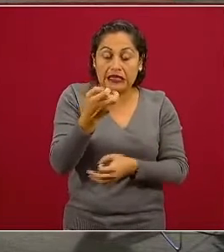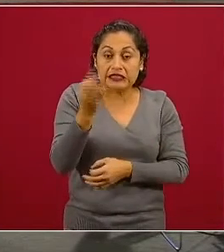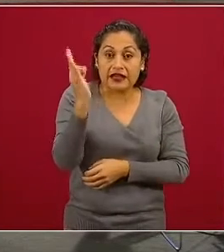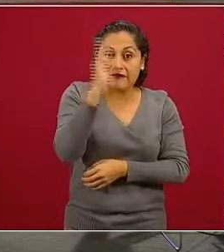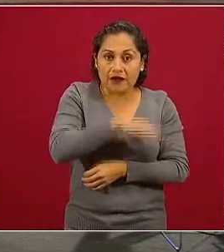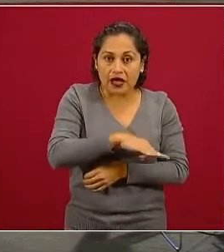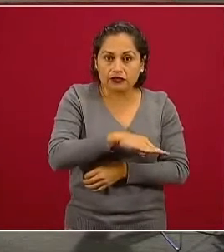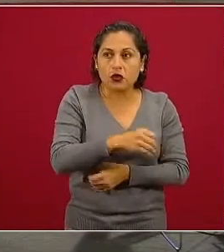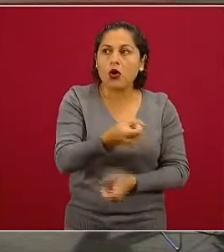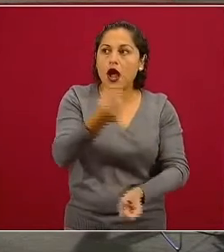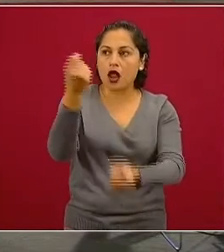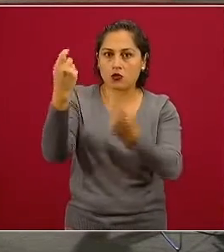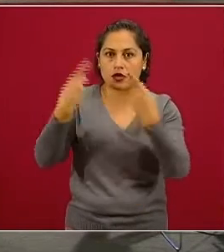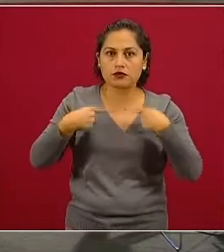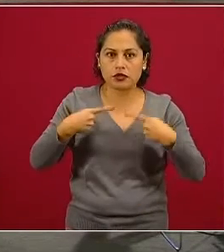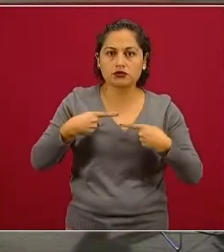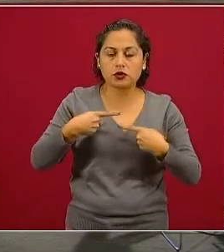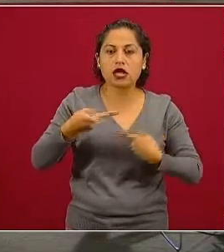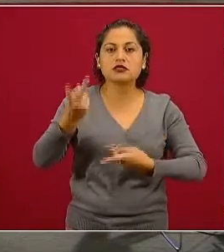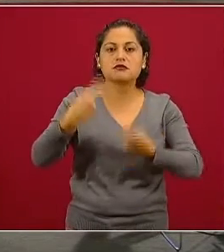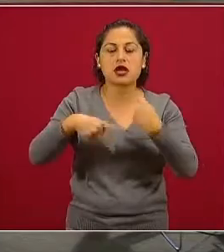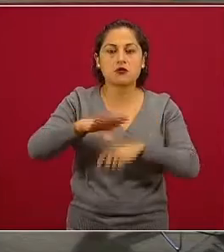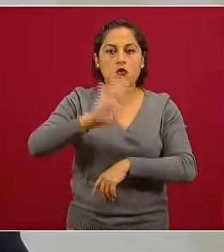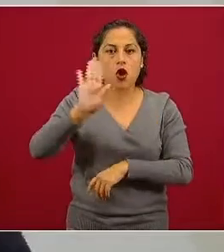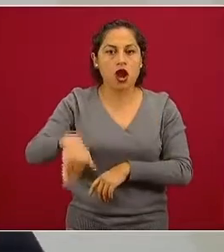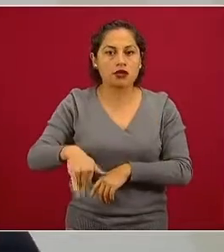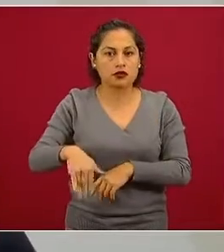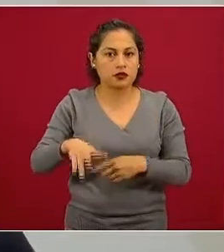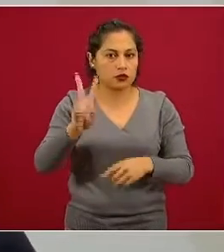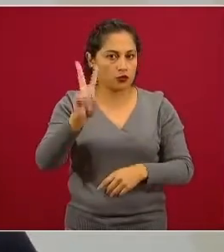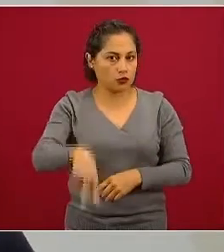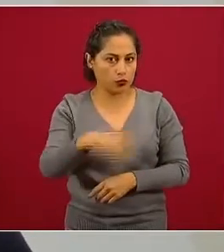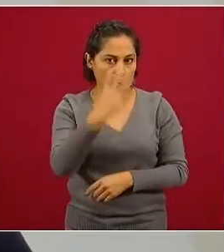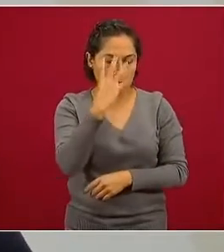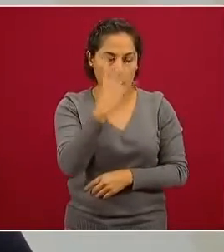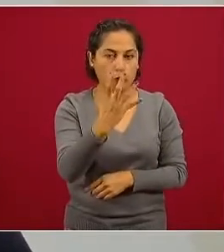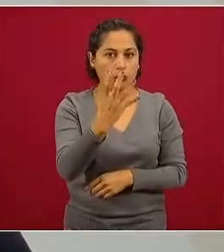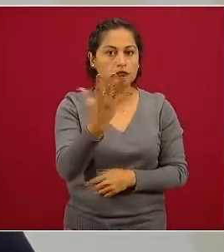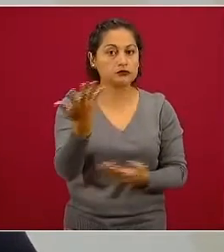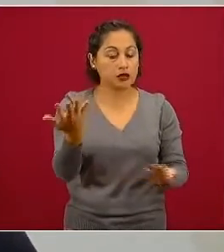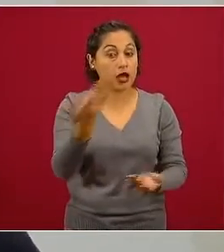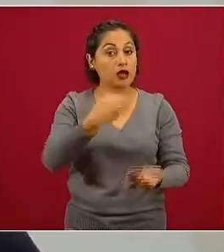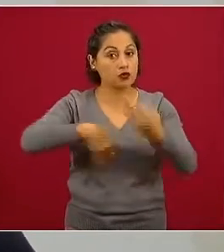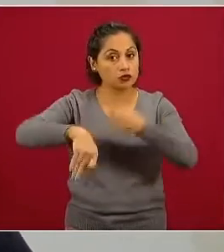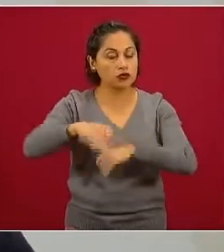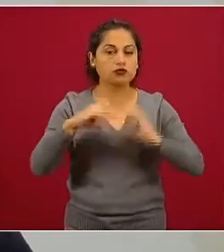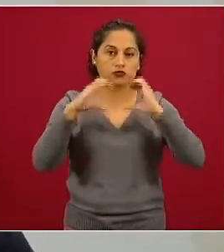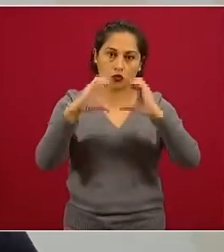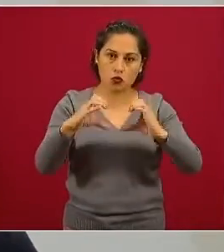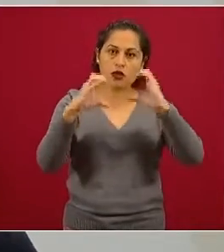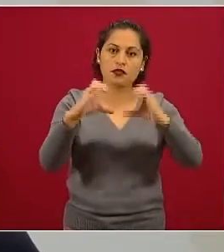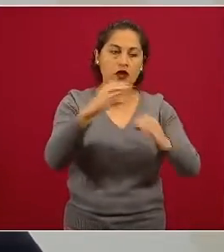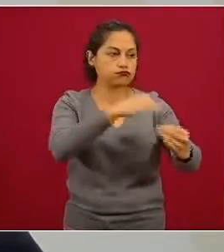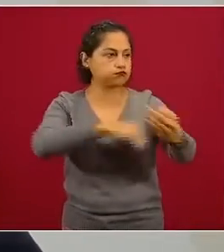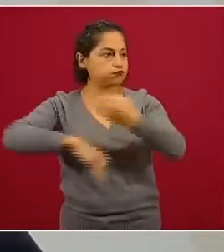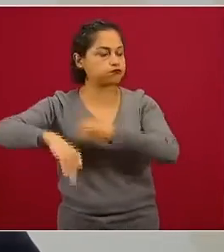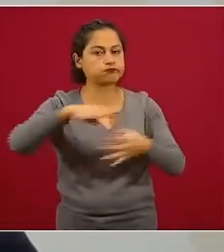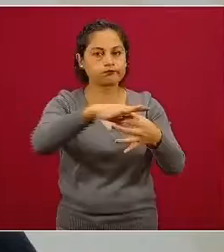como forma de ayudar a los otros a hacer la cosa cierta, y no al contrario, desinformando, haciendo un daño a las personas,